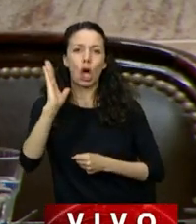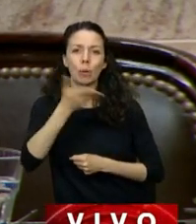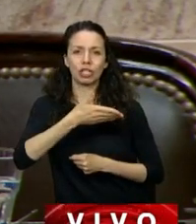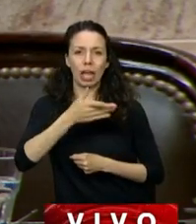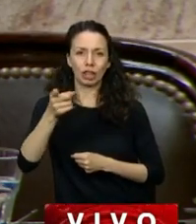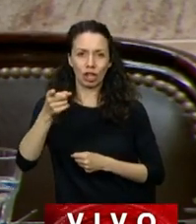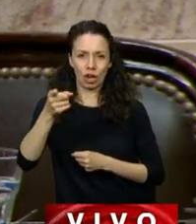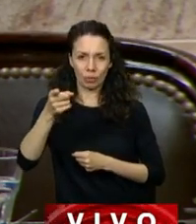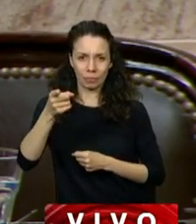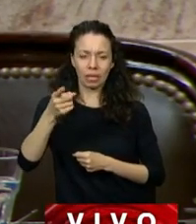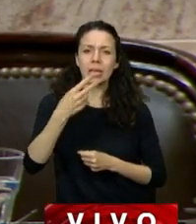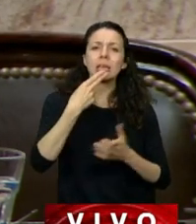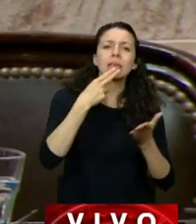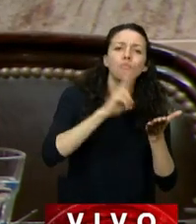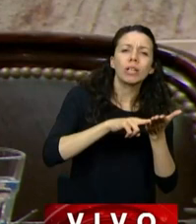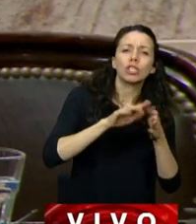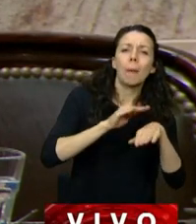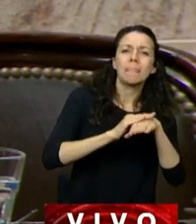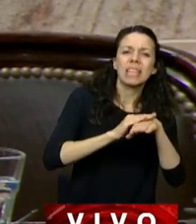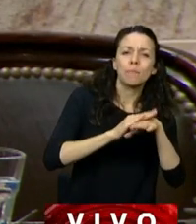. Qué es el impuesto mínimo interno